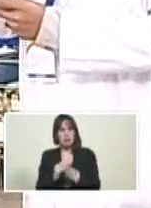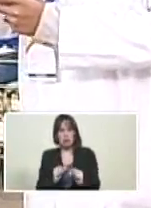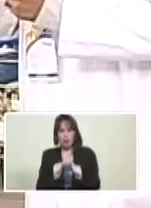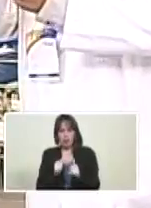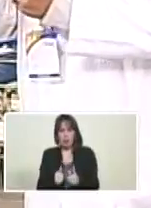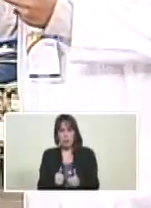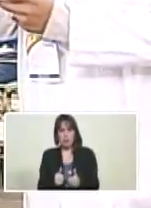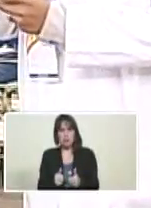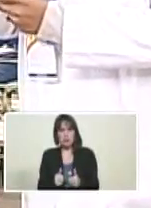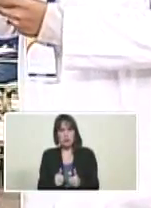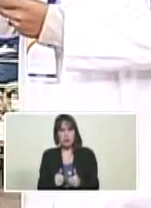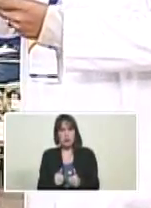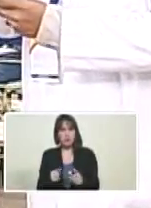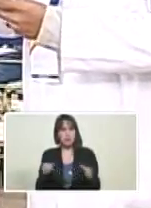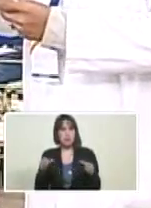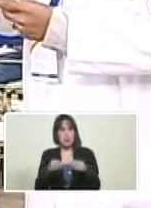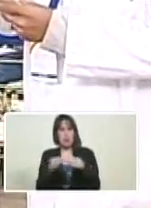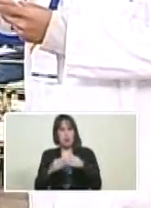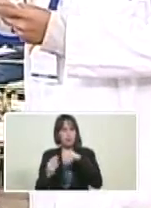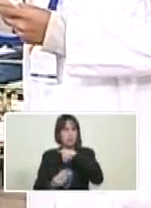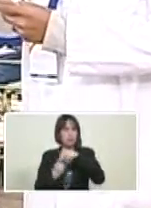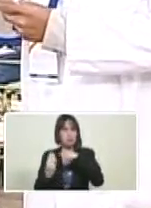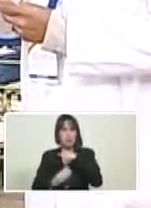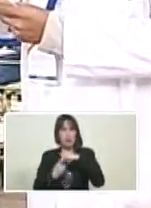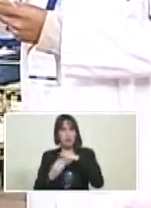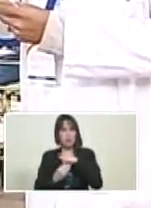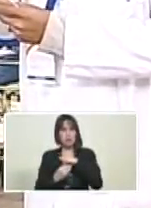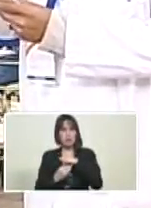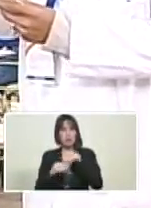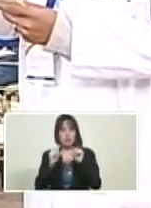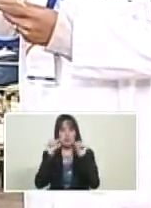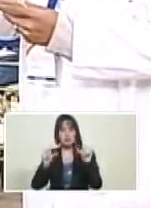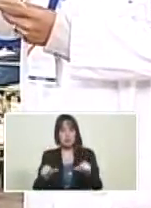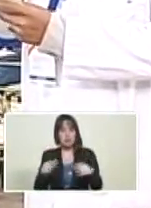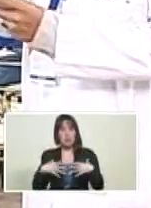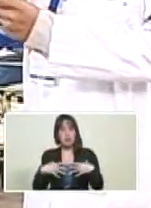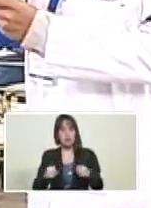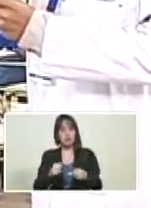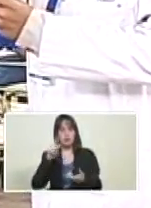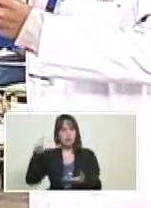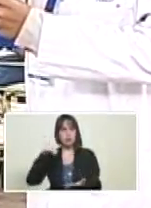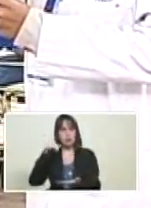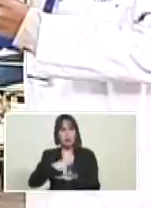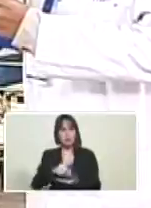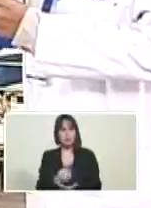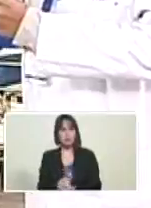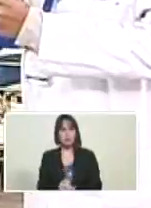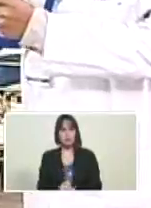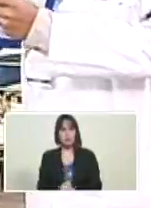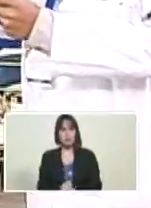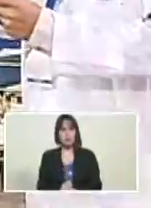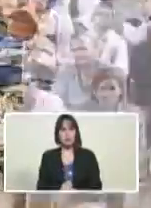CID, el CID como base fundamental de nuestro Sistema Nacional de Salud.